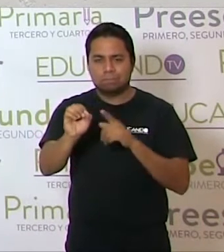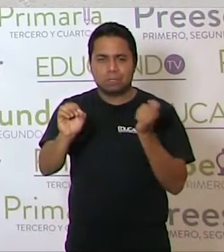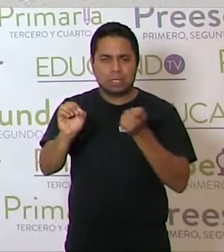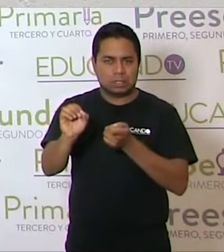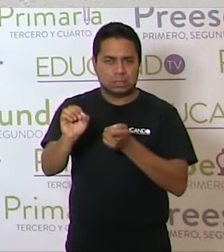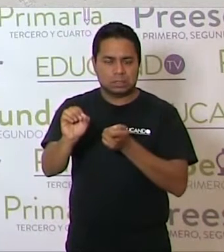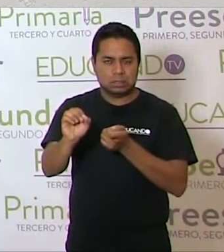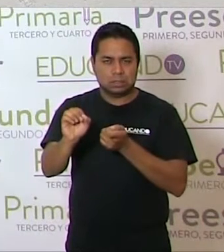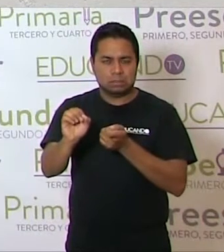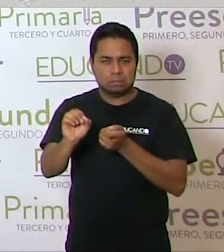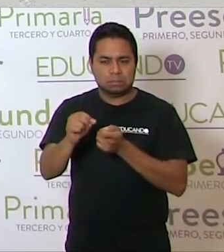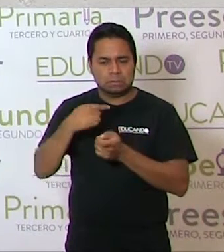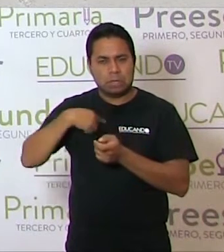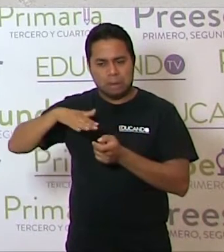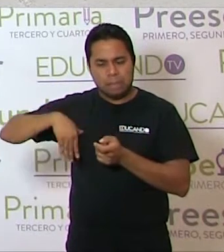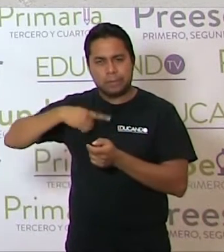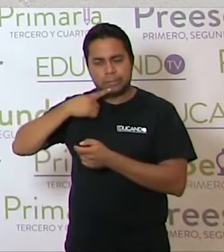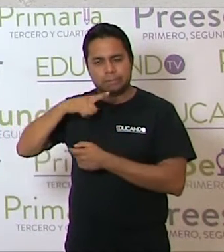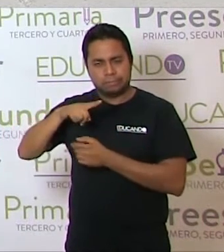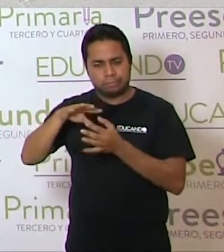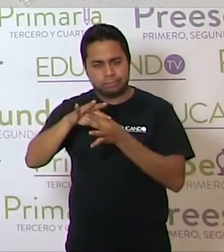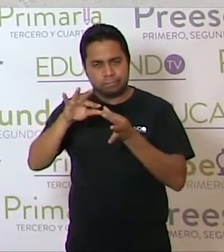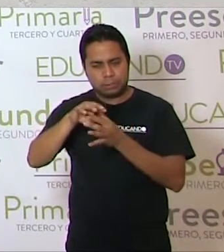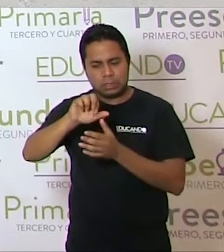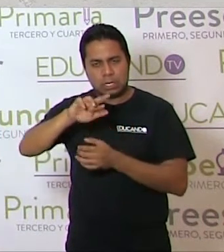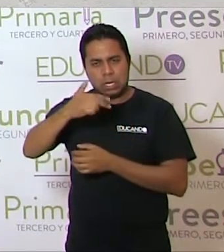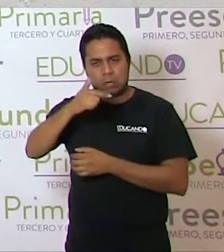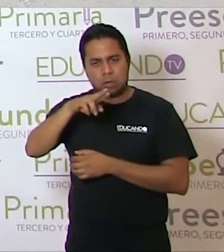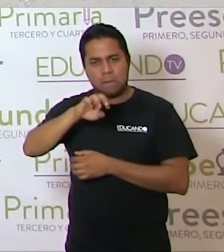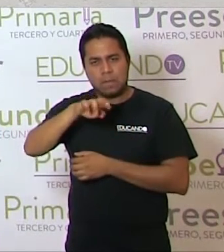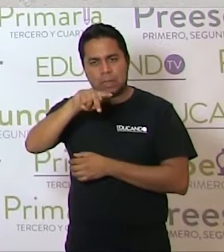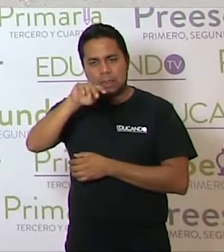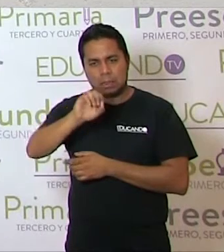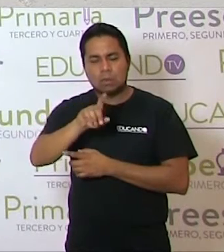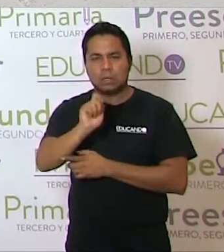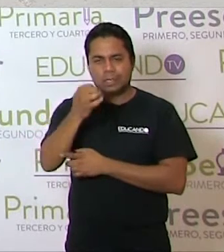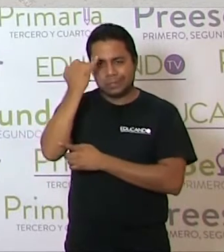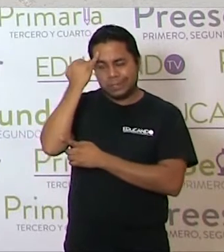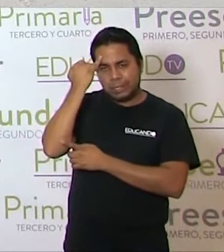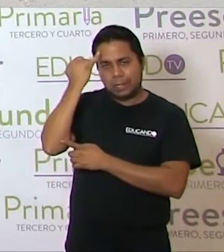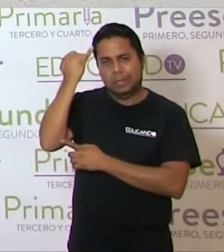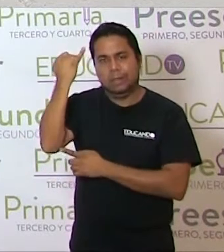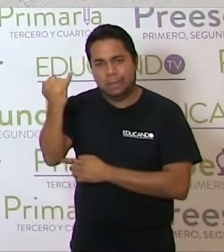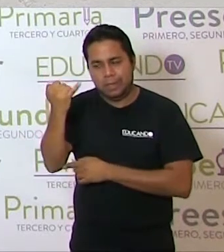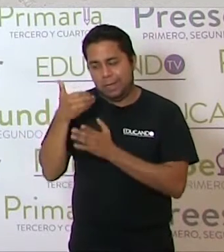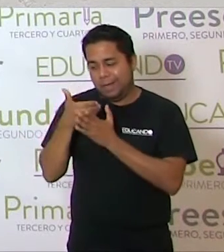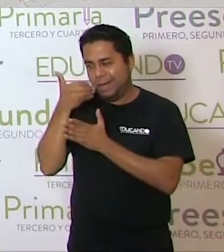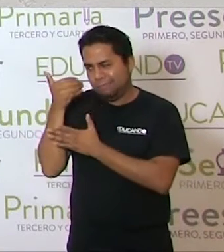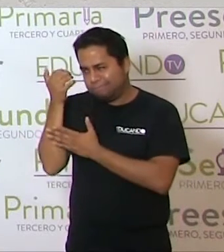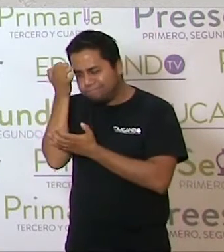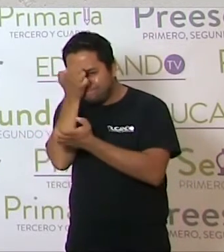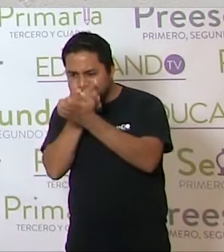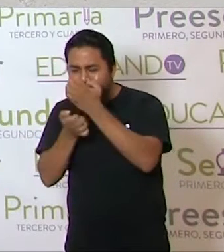pues lo que acabo de decir un argumento es una idea o un pensamiento razonado